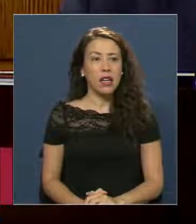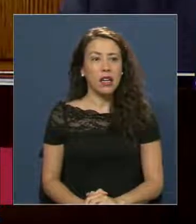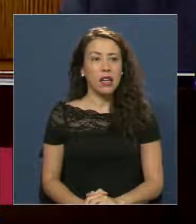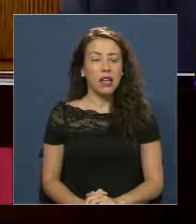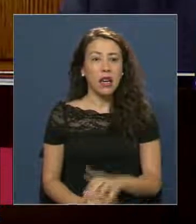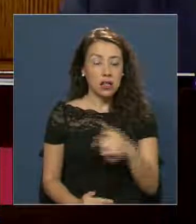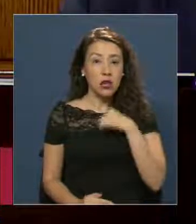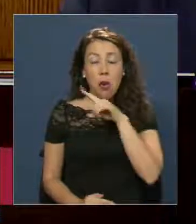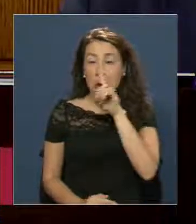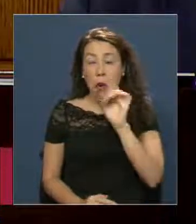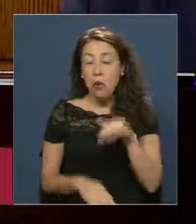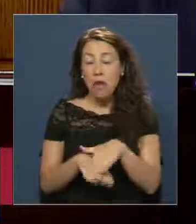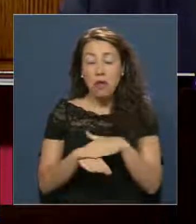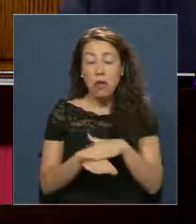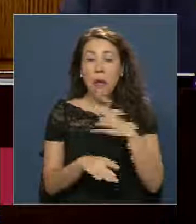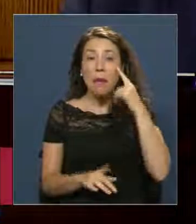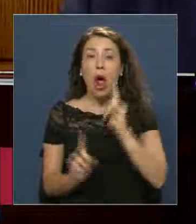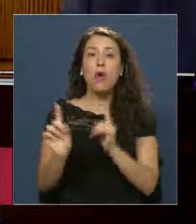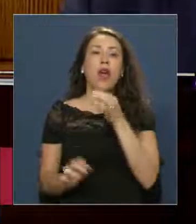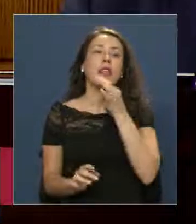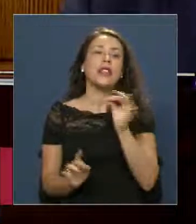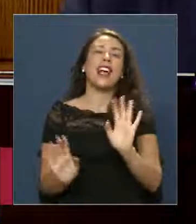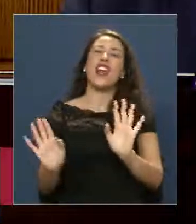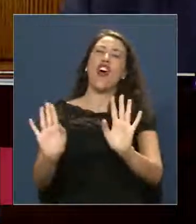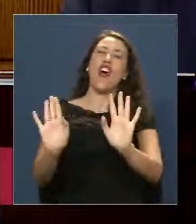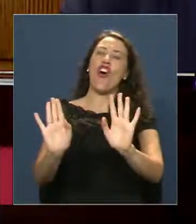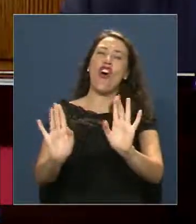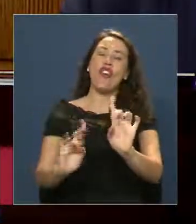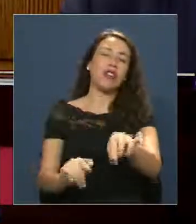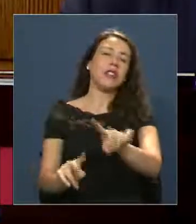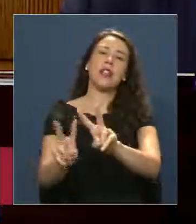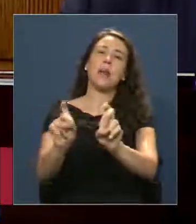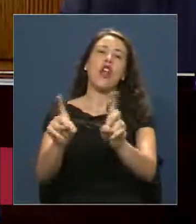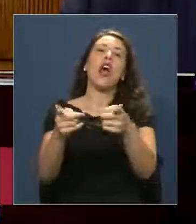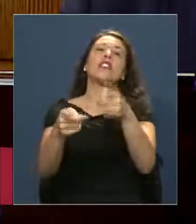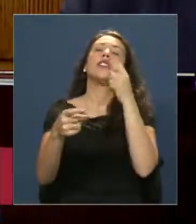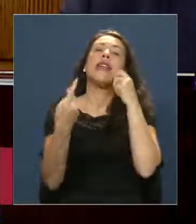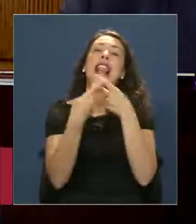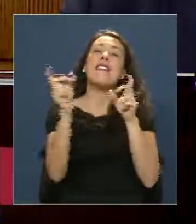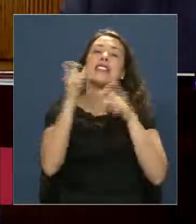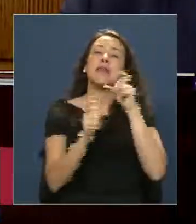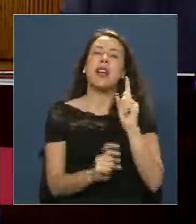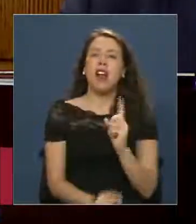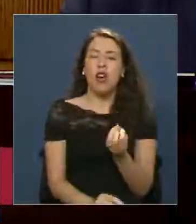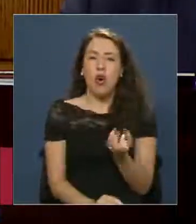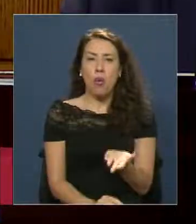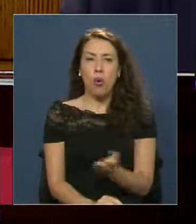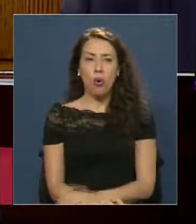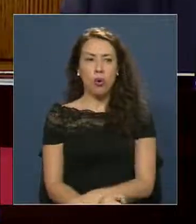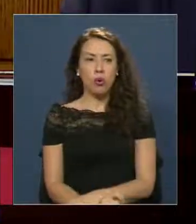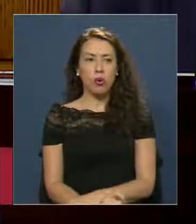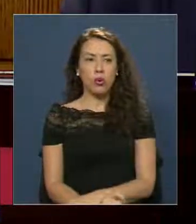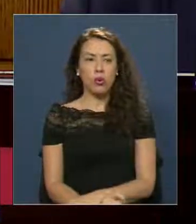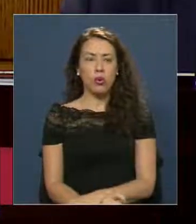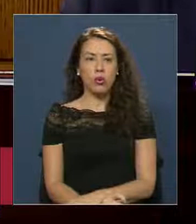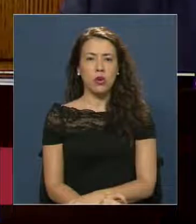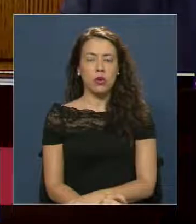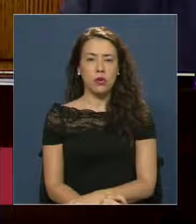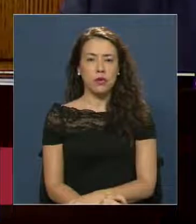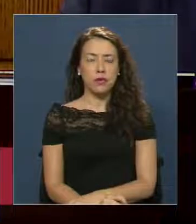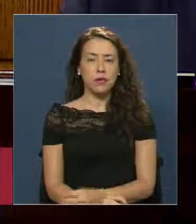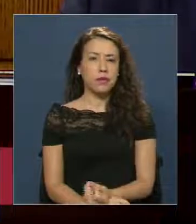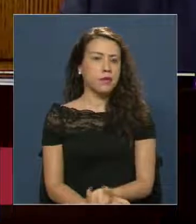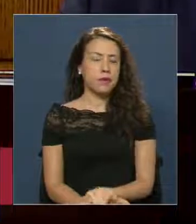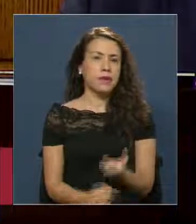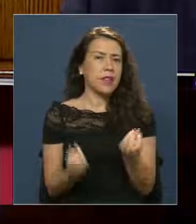Eso es una pregunta esencial. Sin embargo, algunos dicen, no, no, es que eso no, eso es libertad de expresión. ¿En qué quedamos? ¿En qué